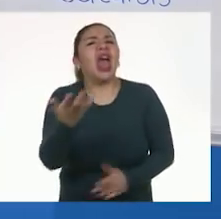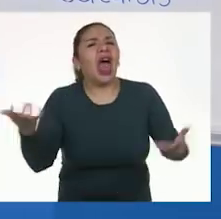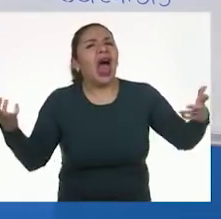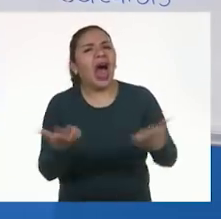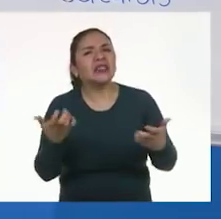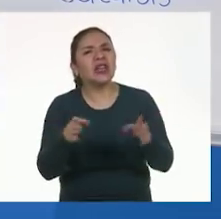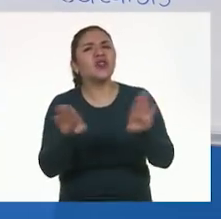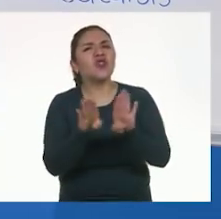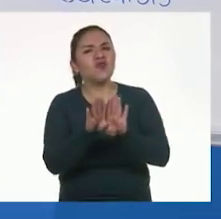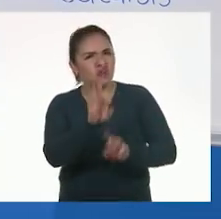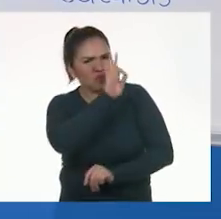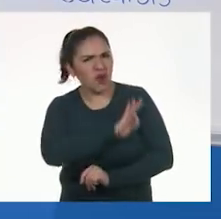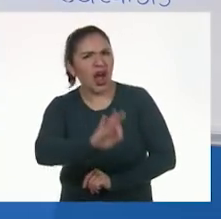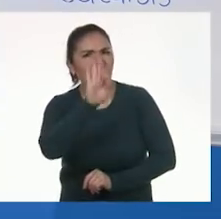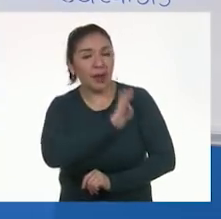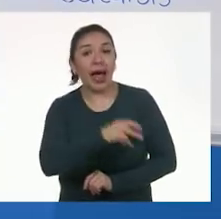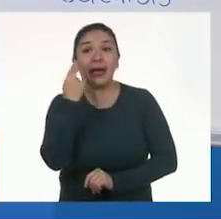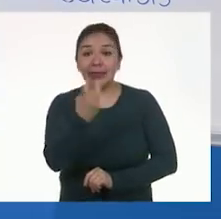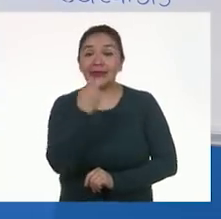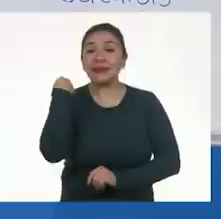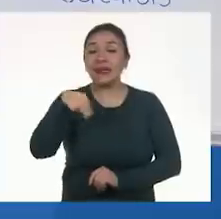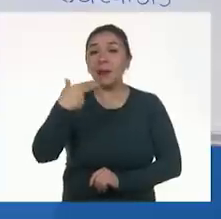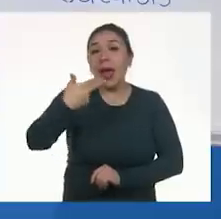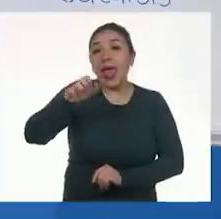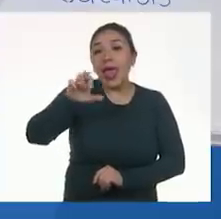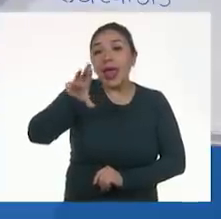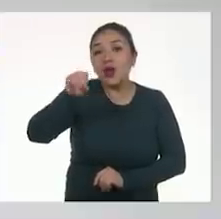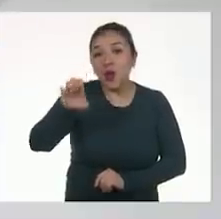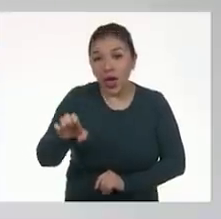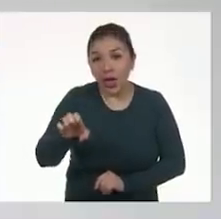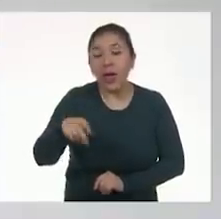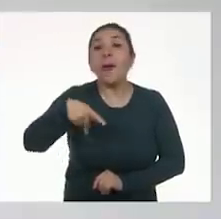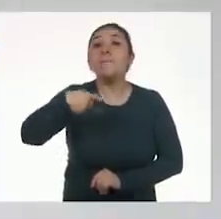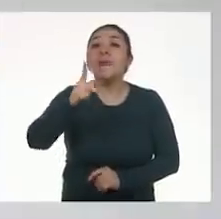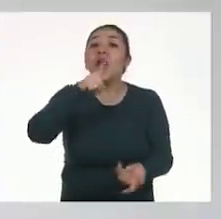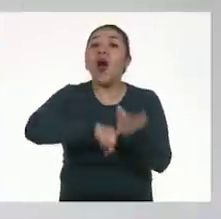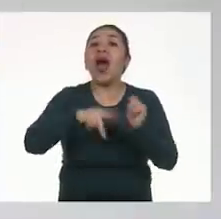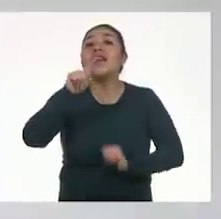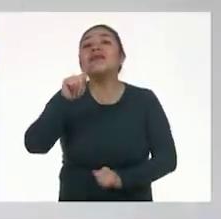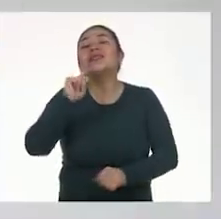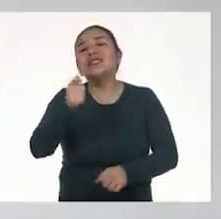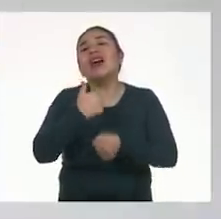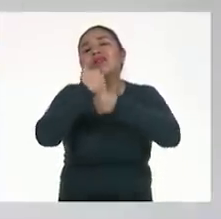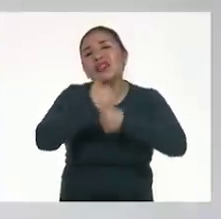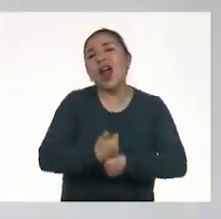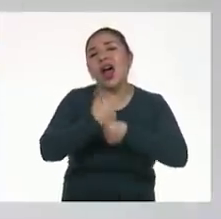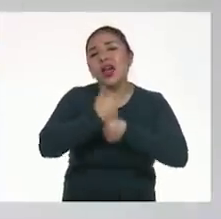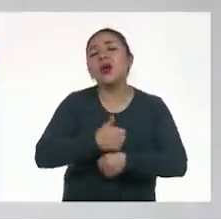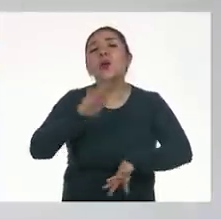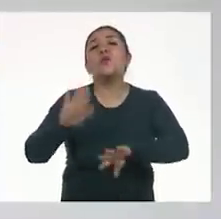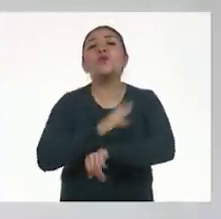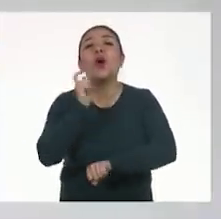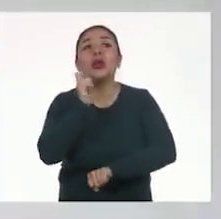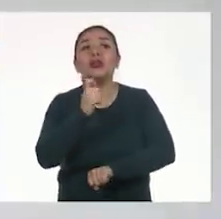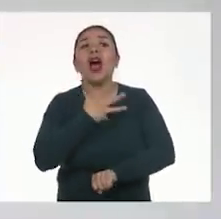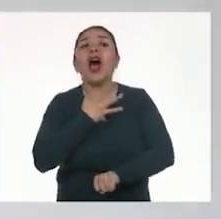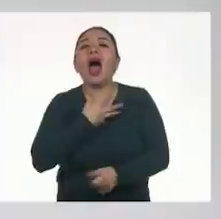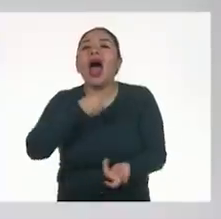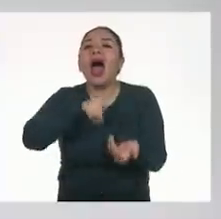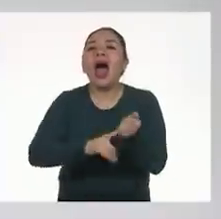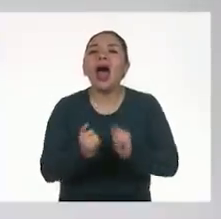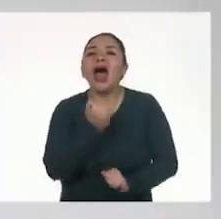lograr las proezas, la hazaña. Por eso le llamamos héroe. Pero es un héroe trágico porque además de todo eso comete un error